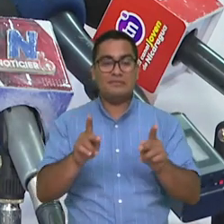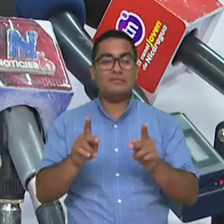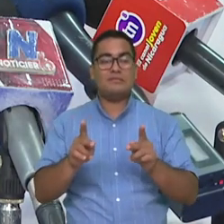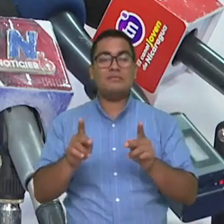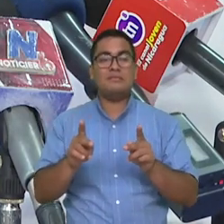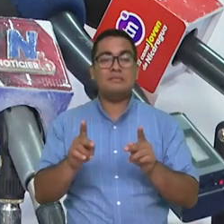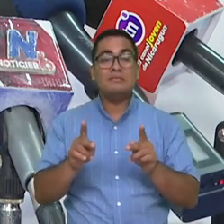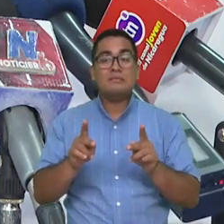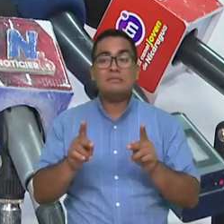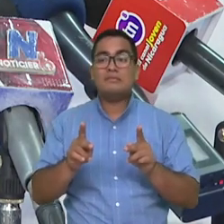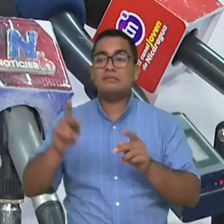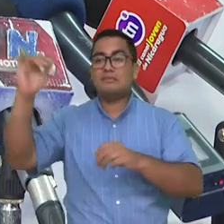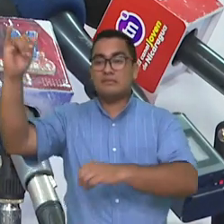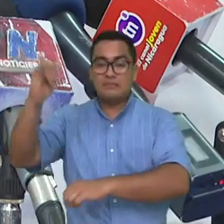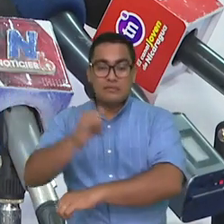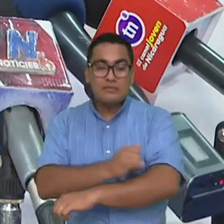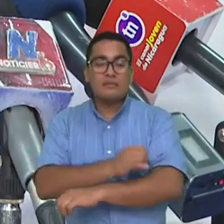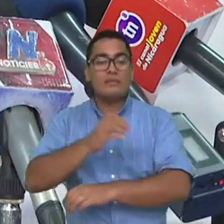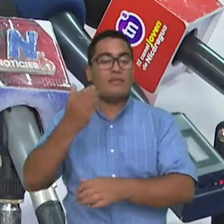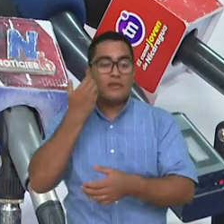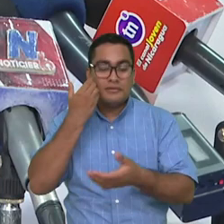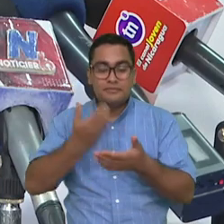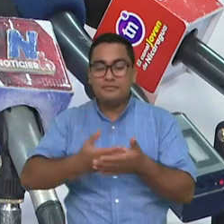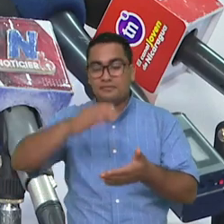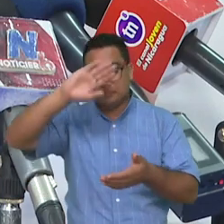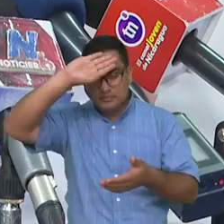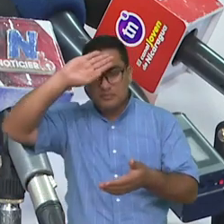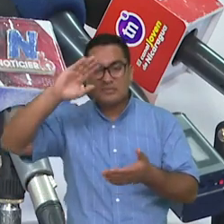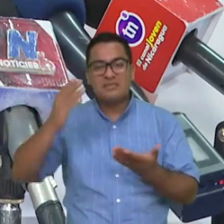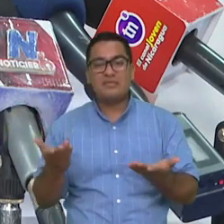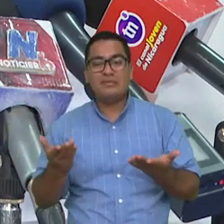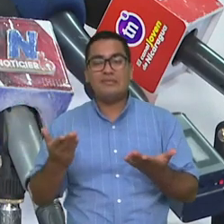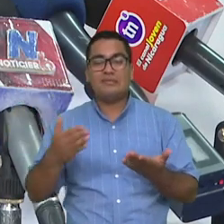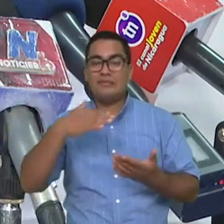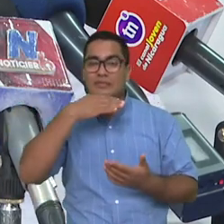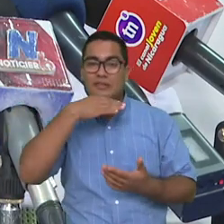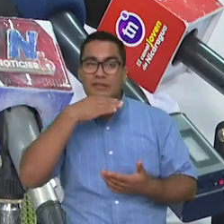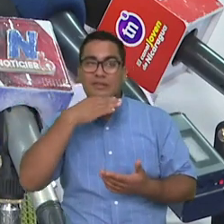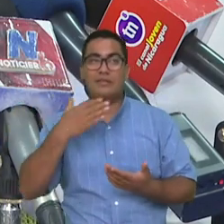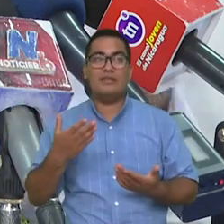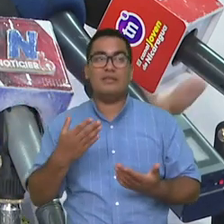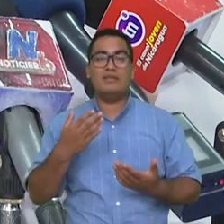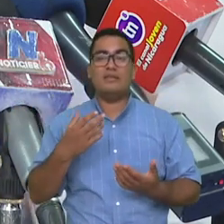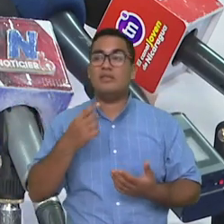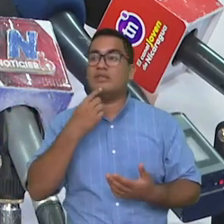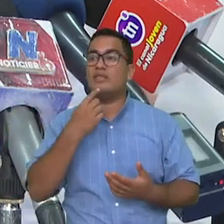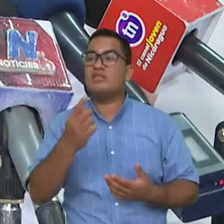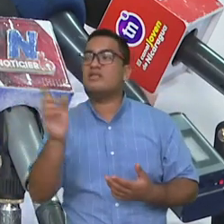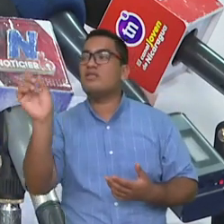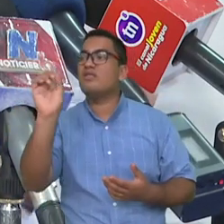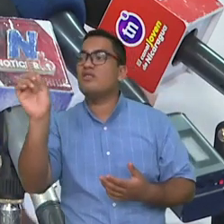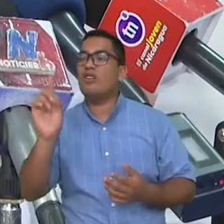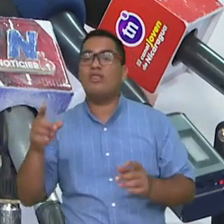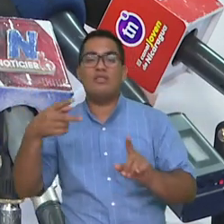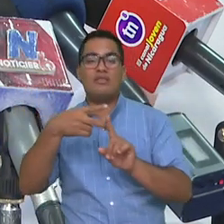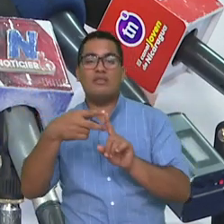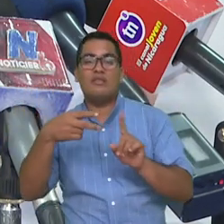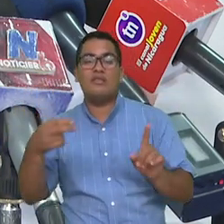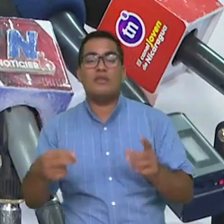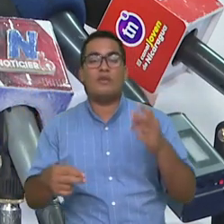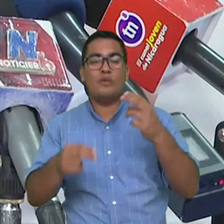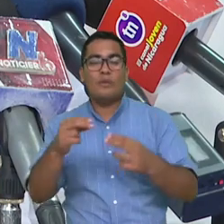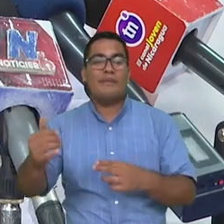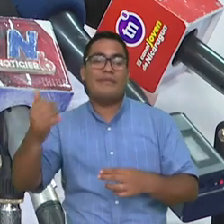cuanto bajan, si vienen con fiebre, si no vienen con fiebre, si nos digan dónde van a estar hospedados, que nos den un